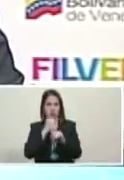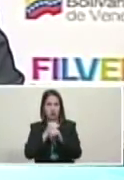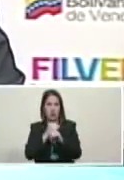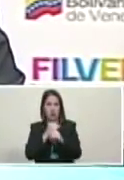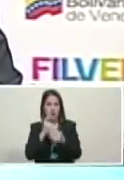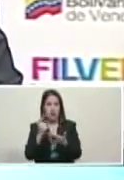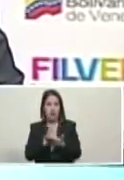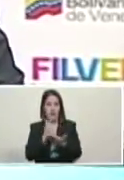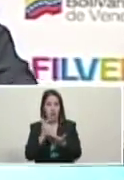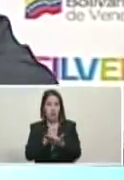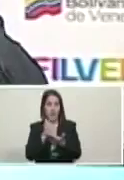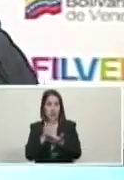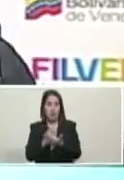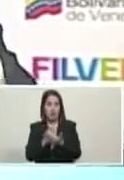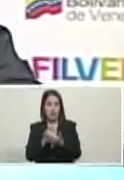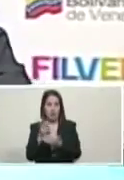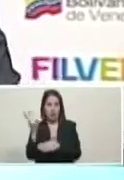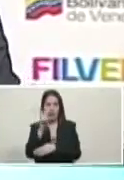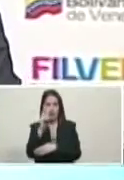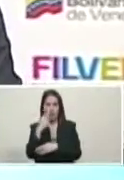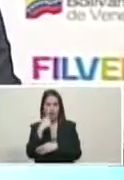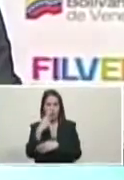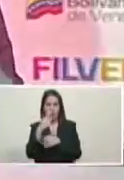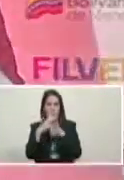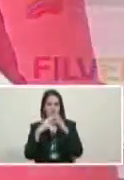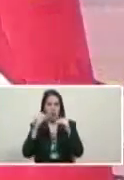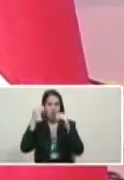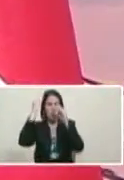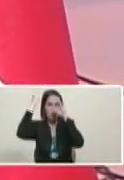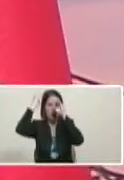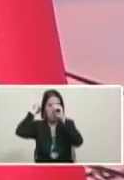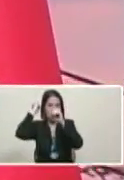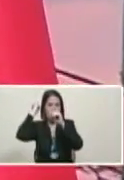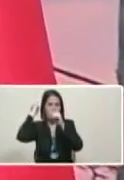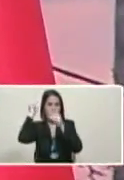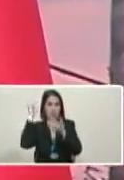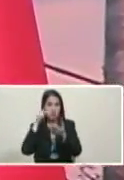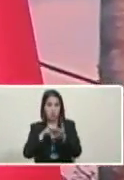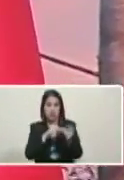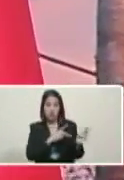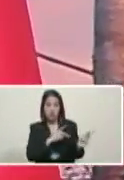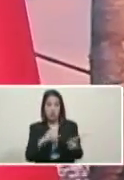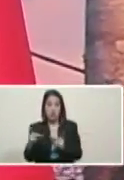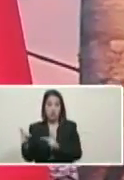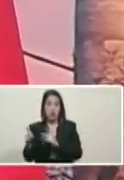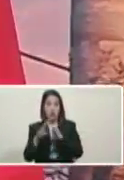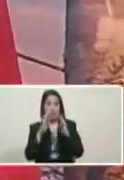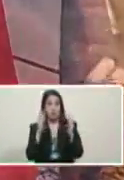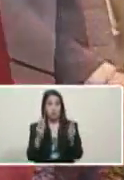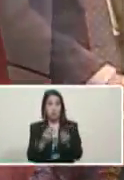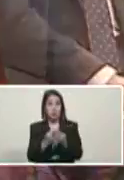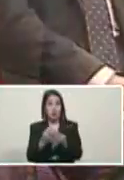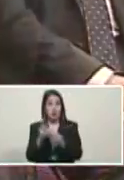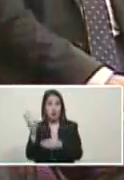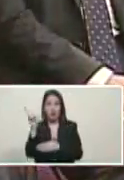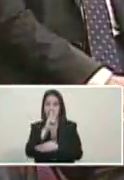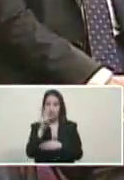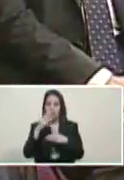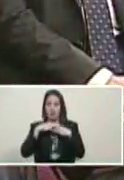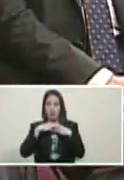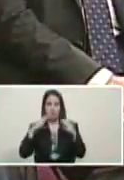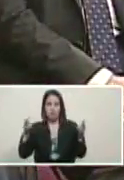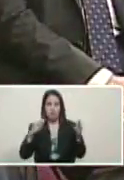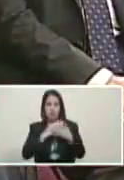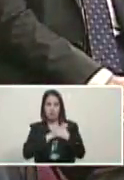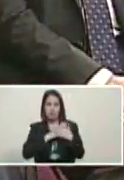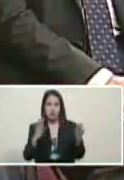de Venezuela, y le digo a todos los embajadores, a todas las embajadoras, bienvenido al mundo. Venezuela está de puertas abiertas al